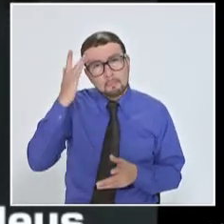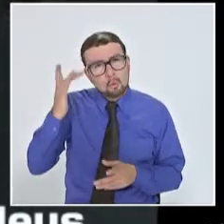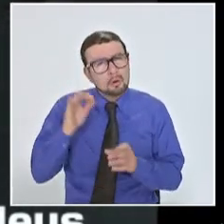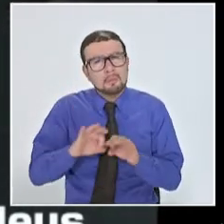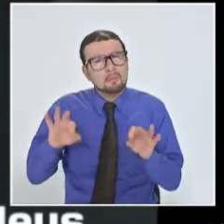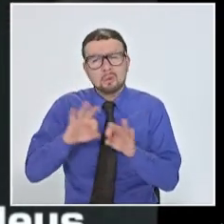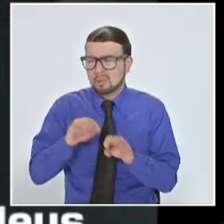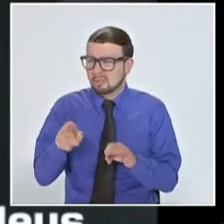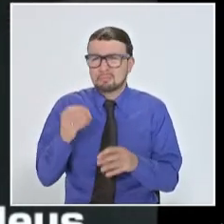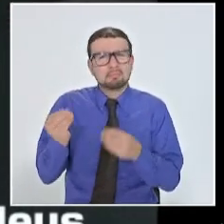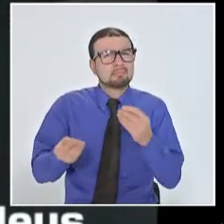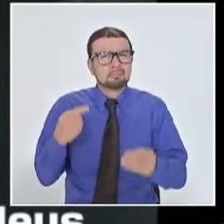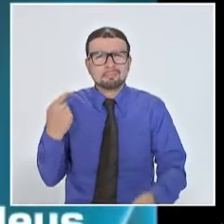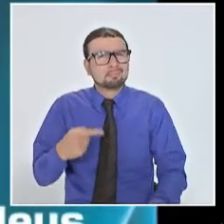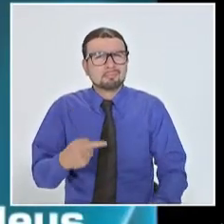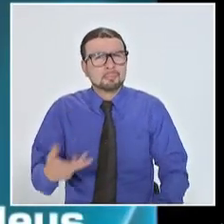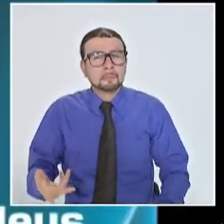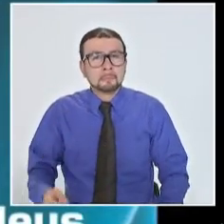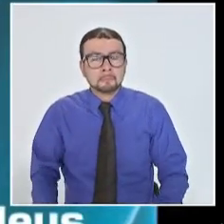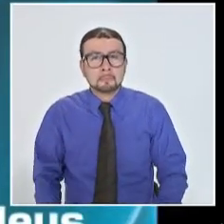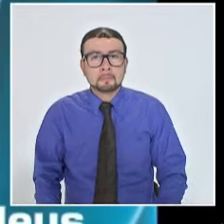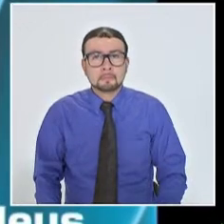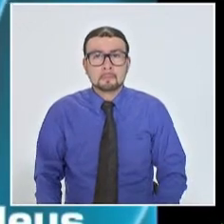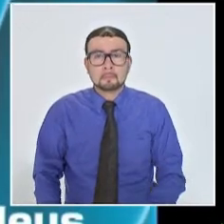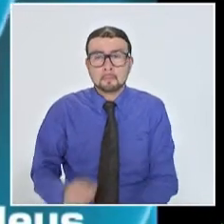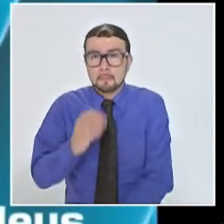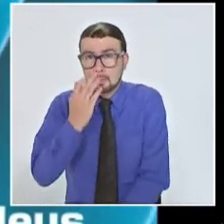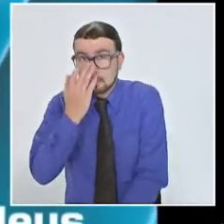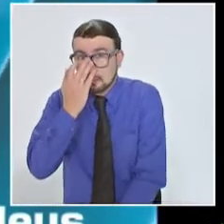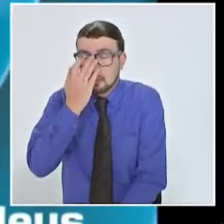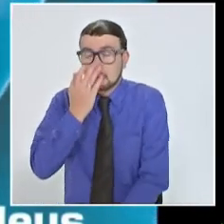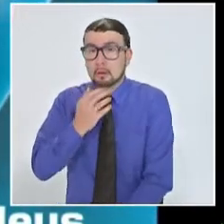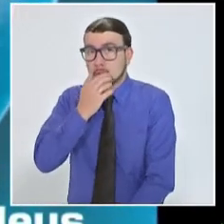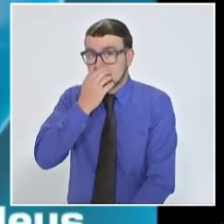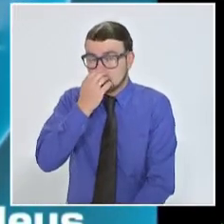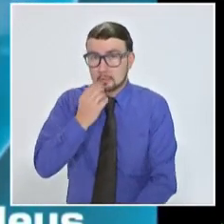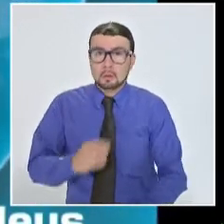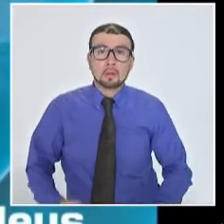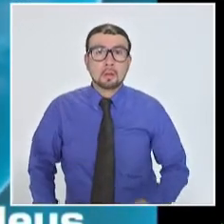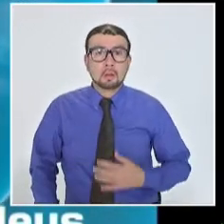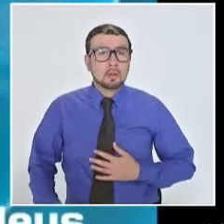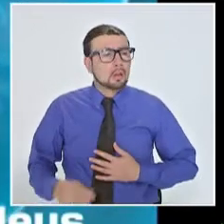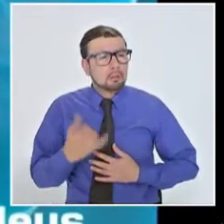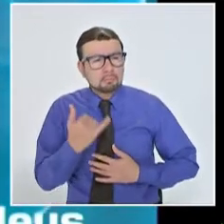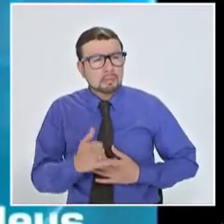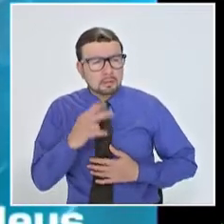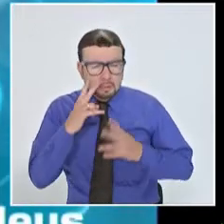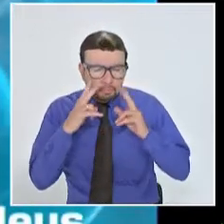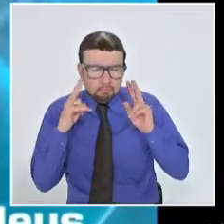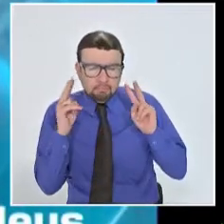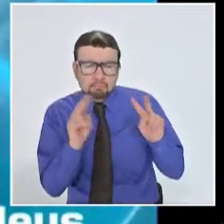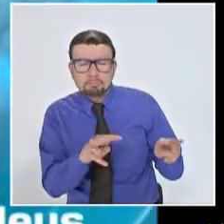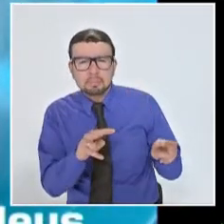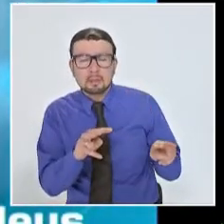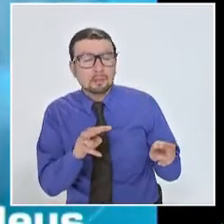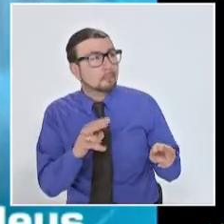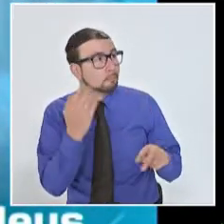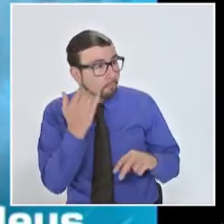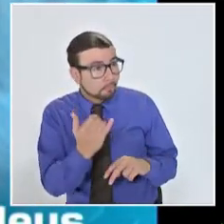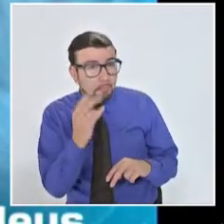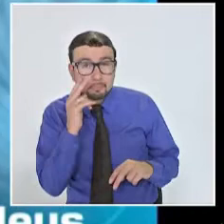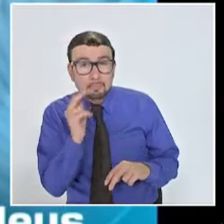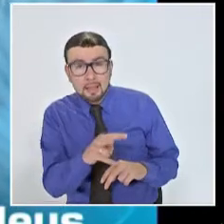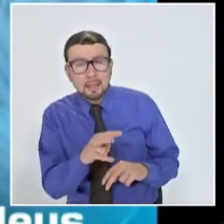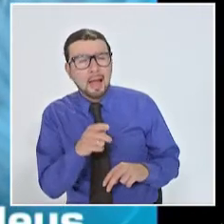hacerlo? Bueno, vamos entonces nosotros a observar que aquí estamos mirando cómo